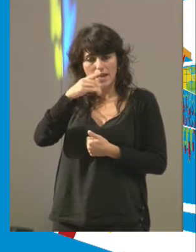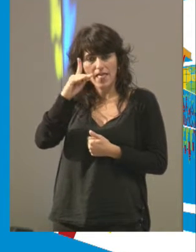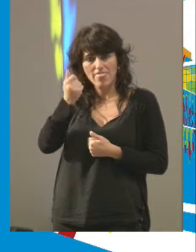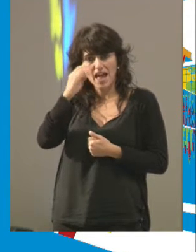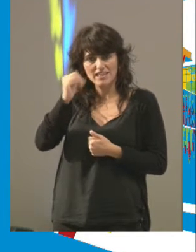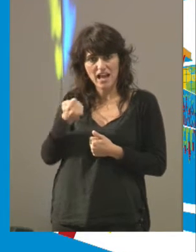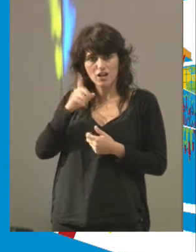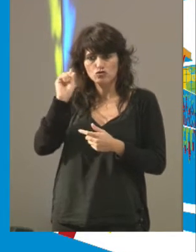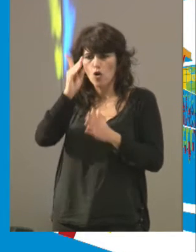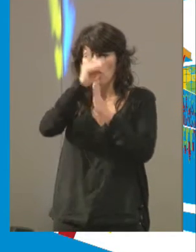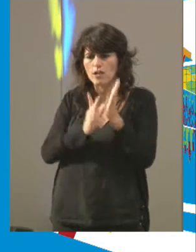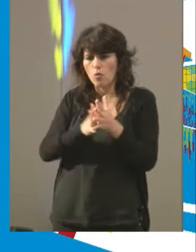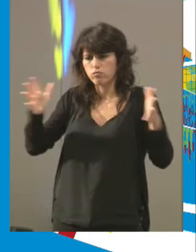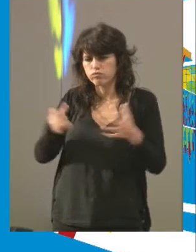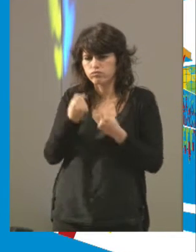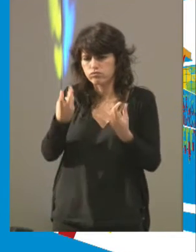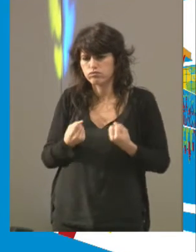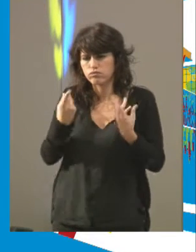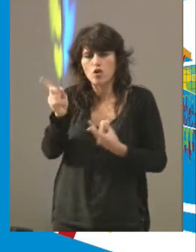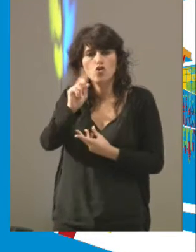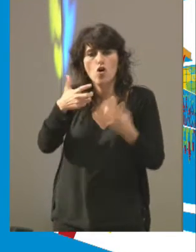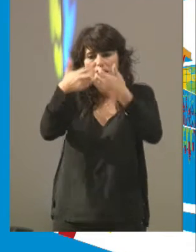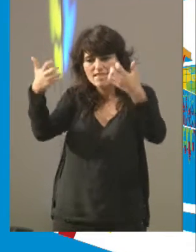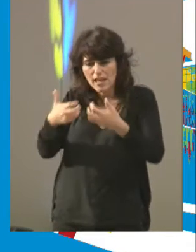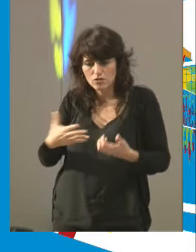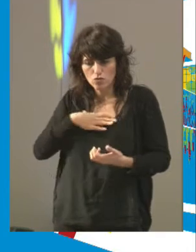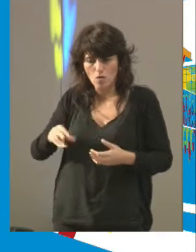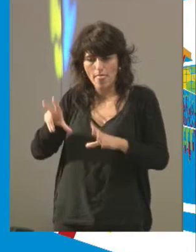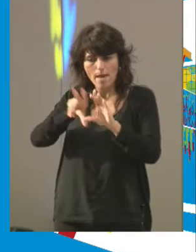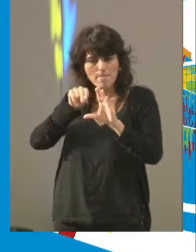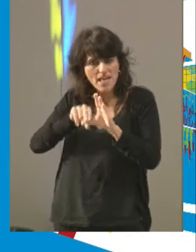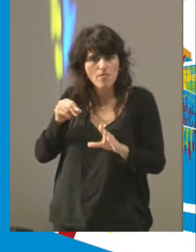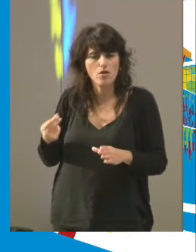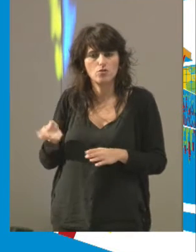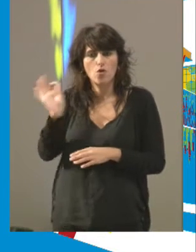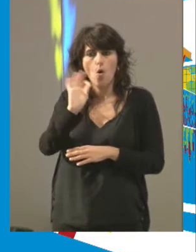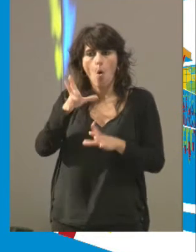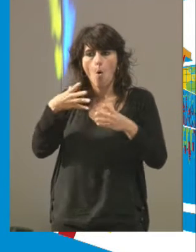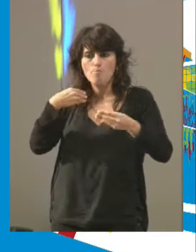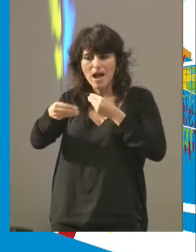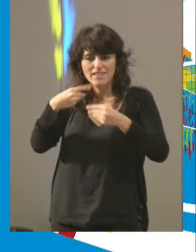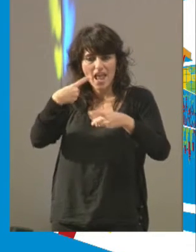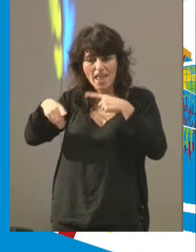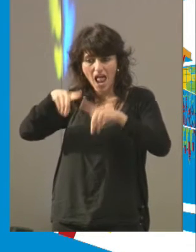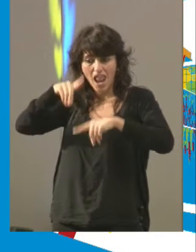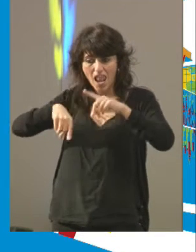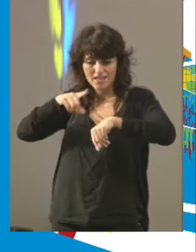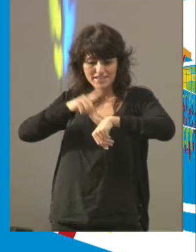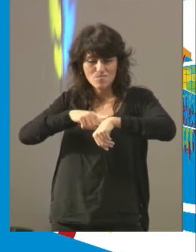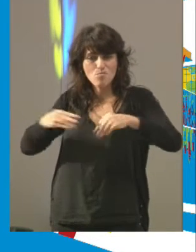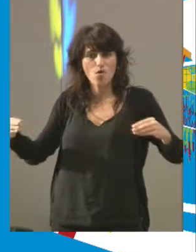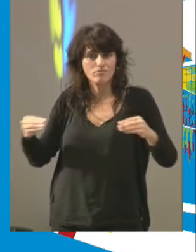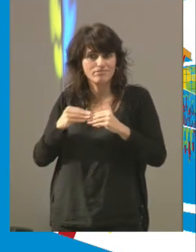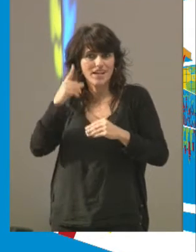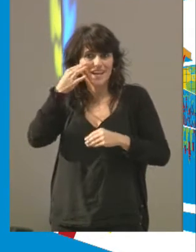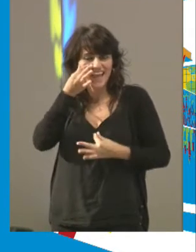tener grandes volúmenes de datos, es poder manejar textos, vídeos, material en tiempo real. Entonces